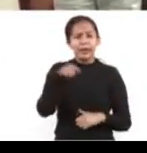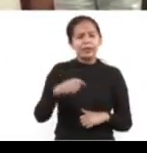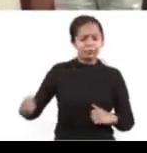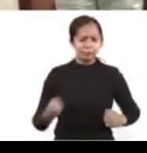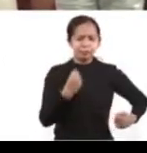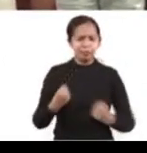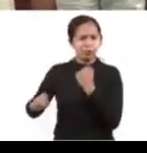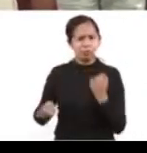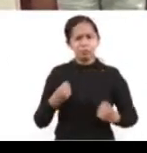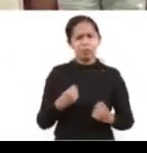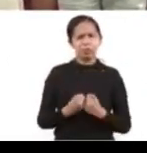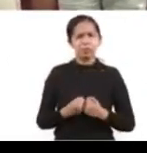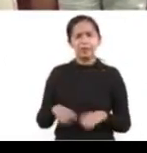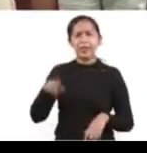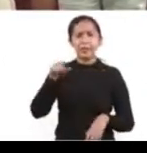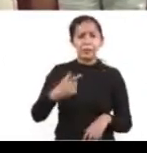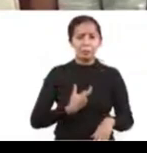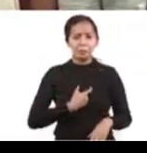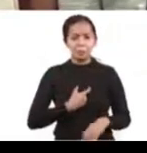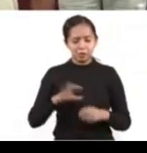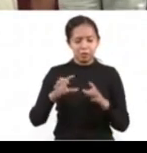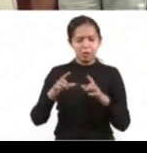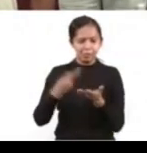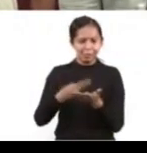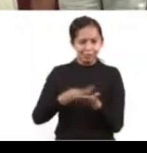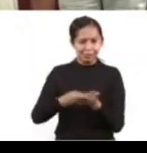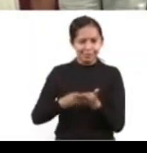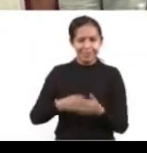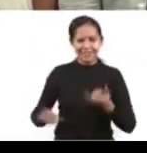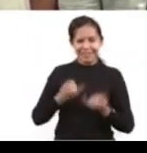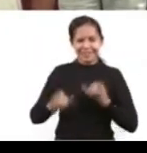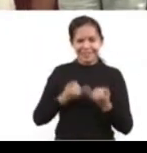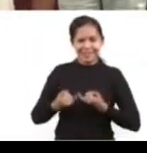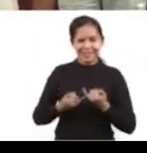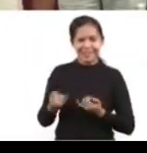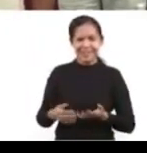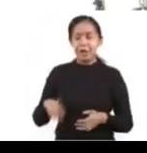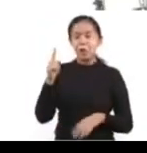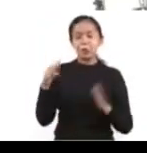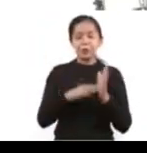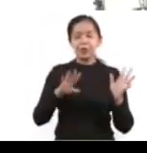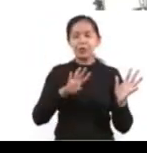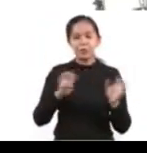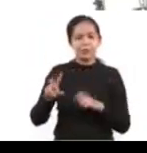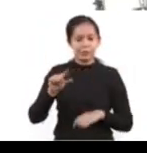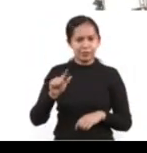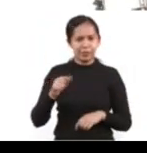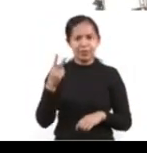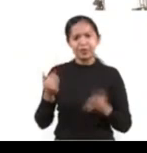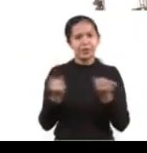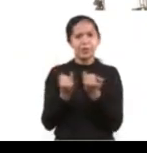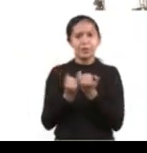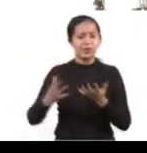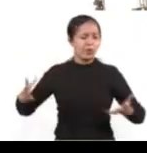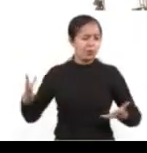boxeador olímpico obteniendo la medalla de plata en los Juegos Olímpicos de Múnich 1972 y